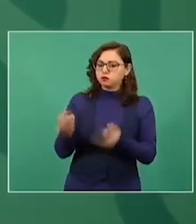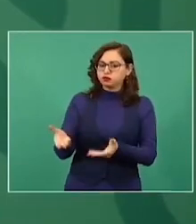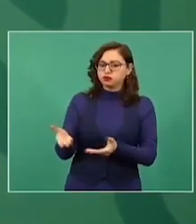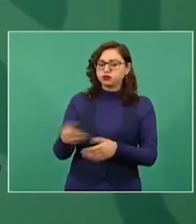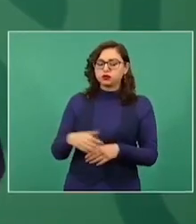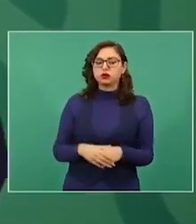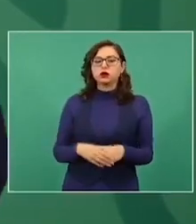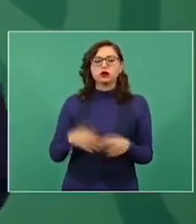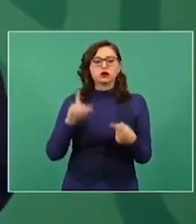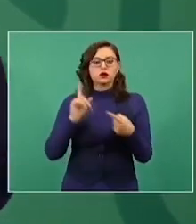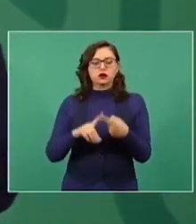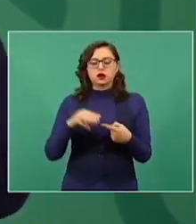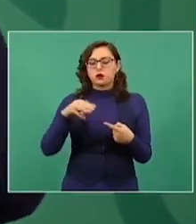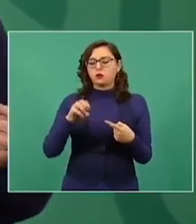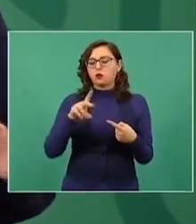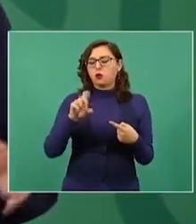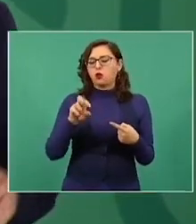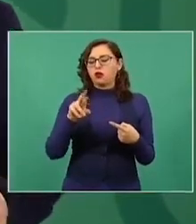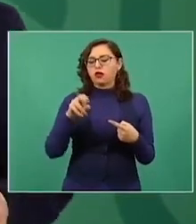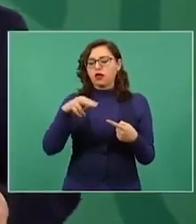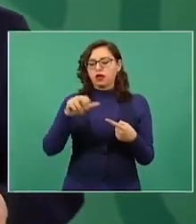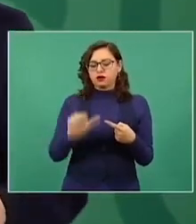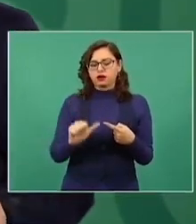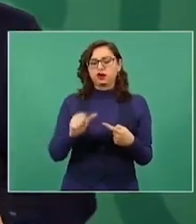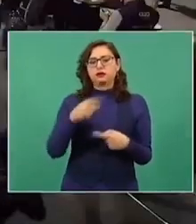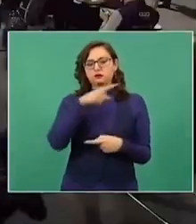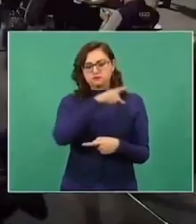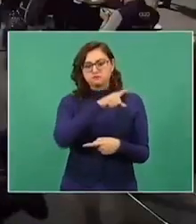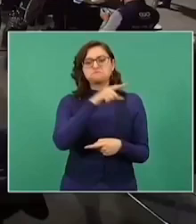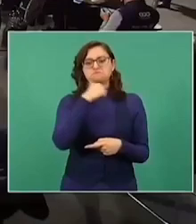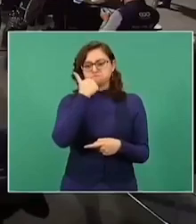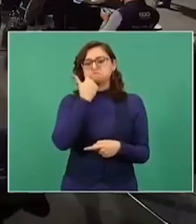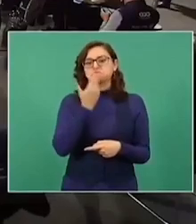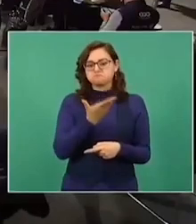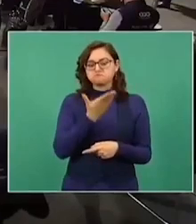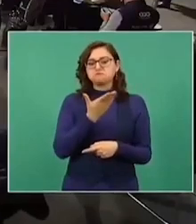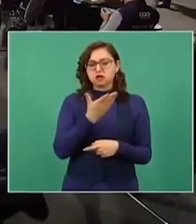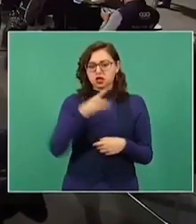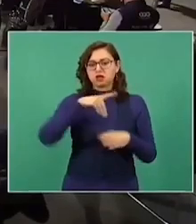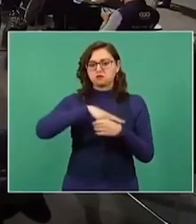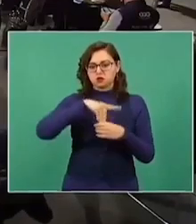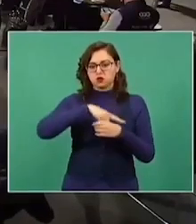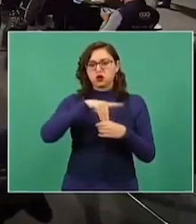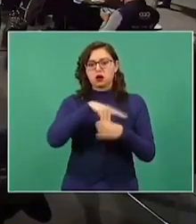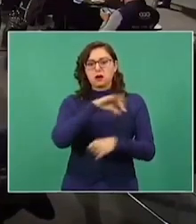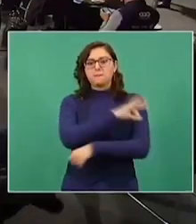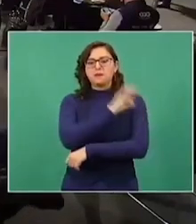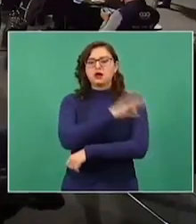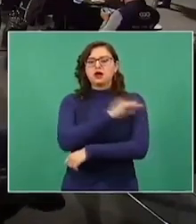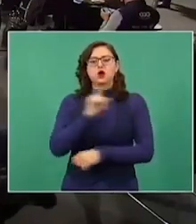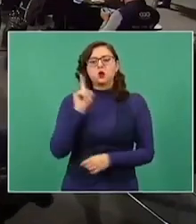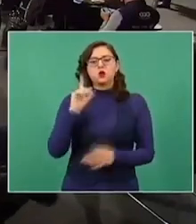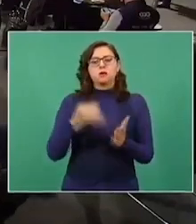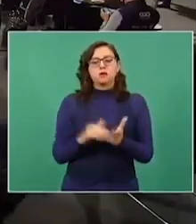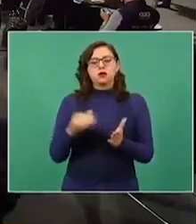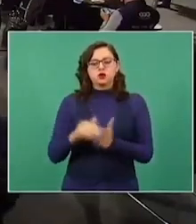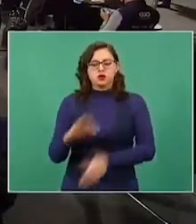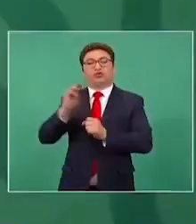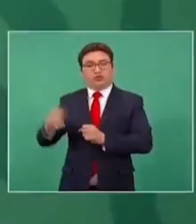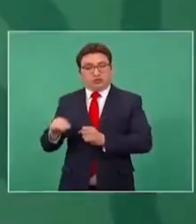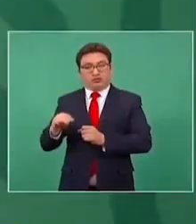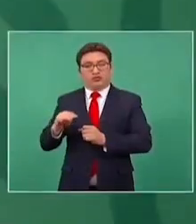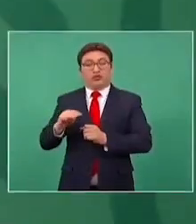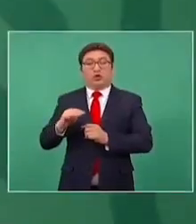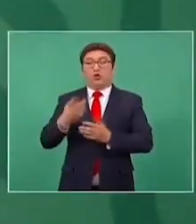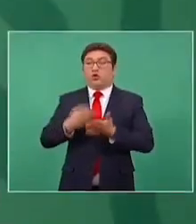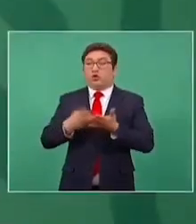el aumento de los contagios de la variante Omicron en todo el mundo. Pero además, Hugo López-Gatell señaló